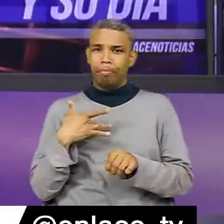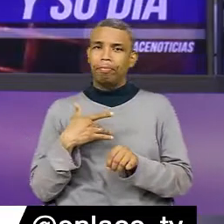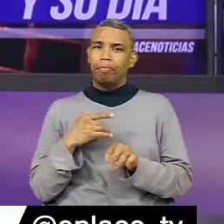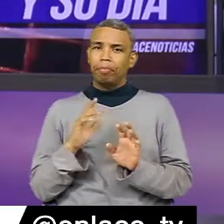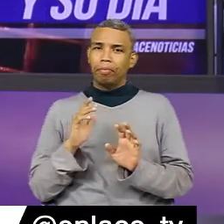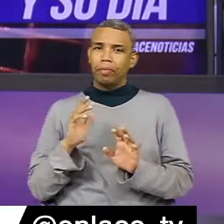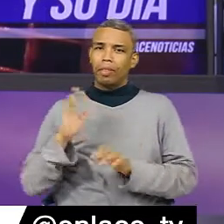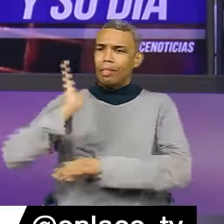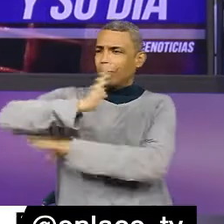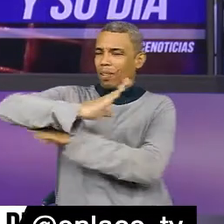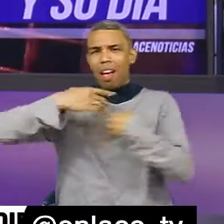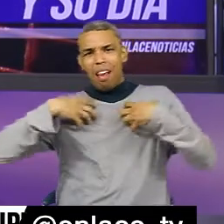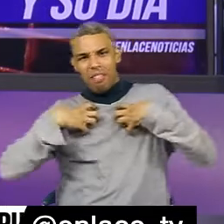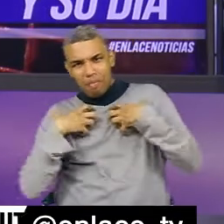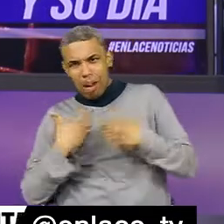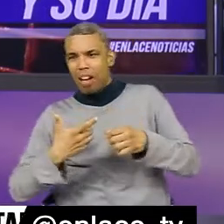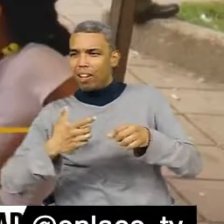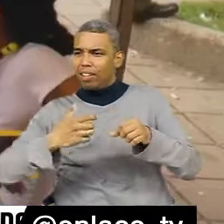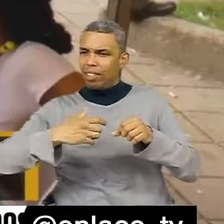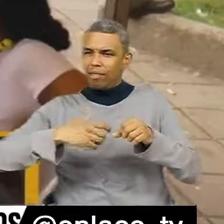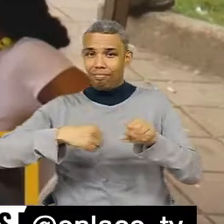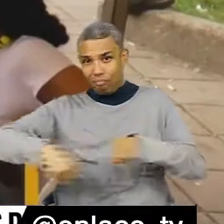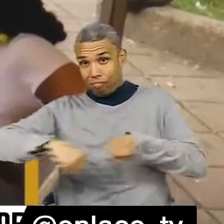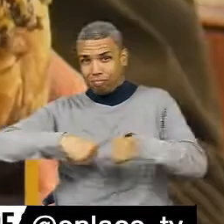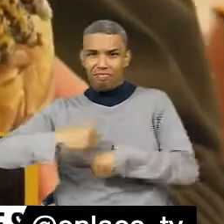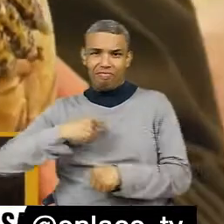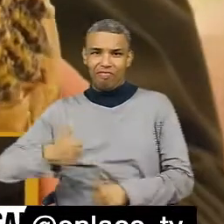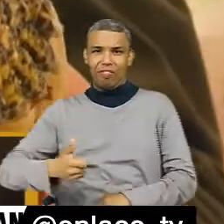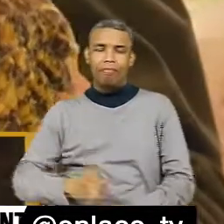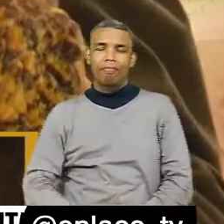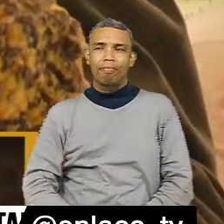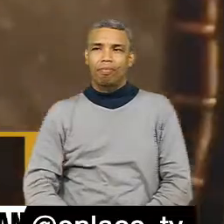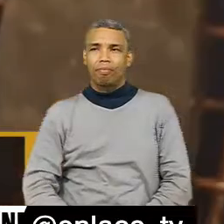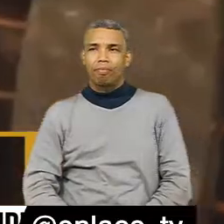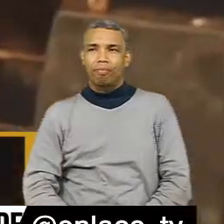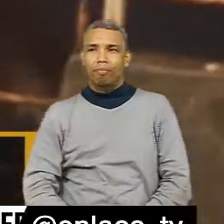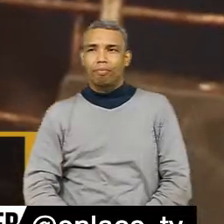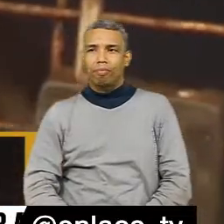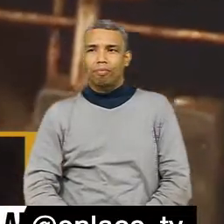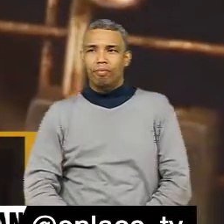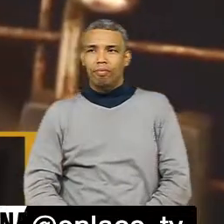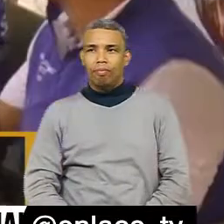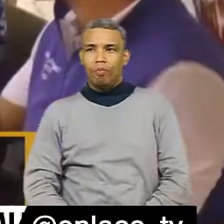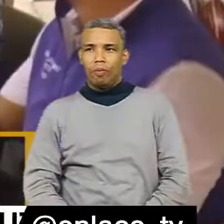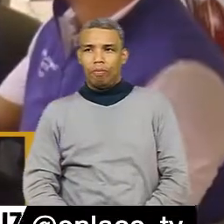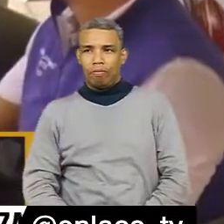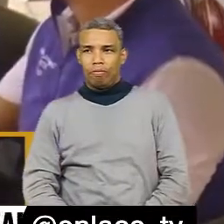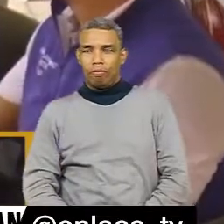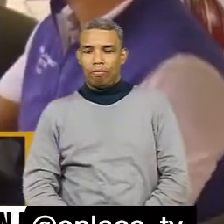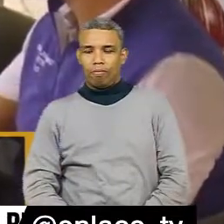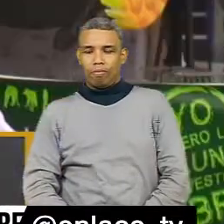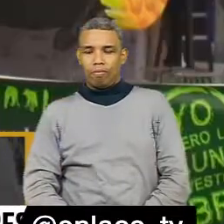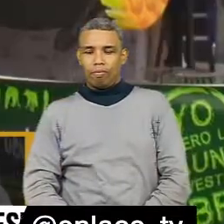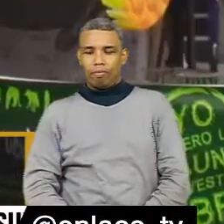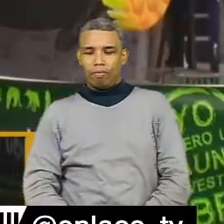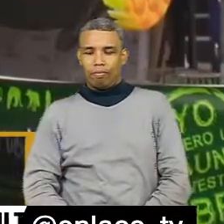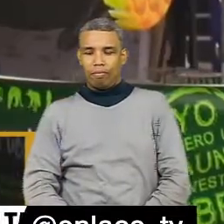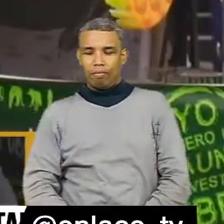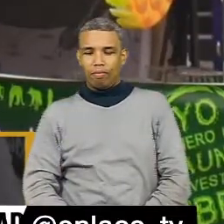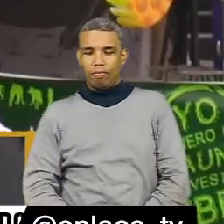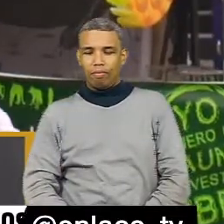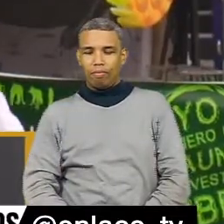el Día Mundial de los Animales. La Secretaría Local de Salud participa este martes del Día Mundial de los Animales con jornada de vacunación. Hoy la